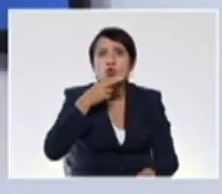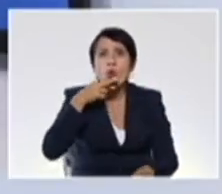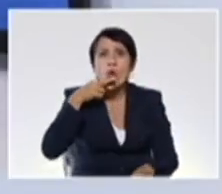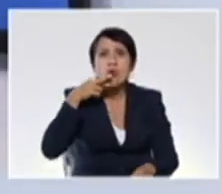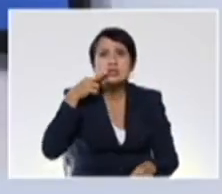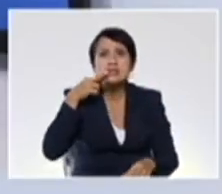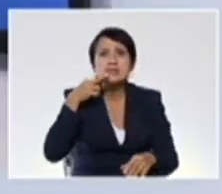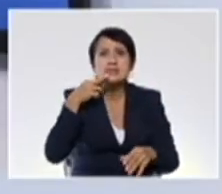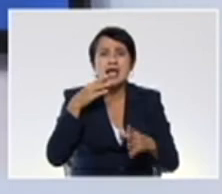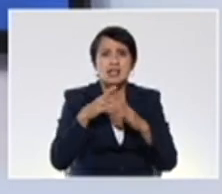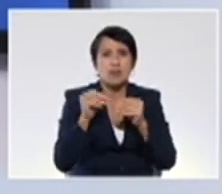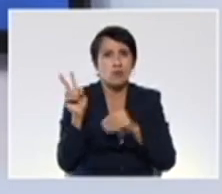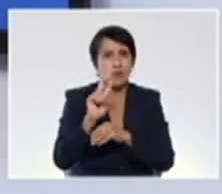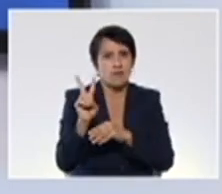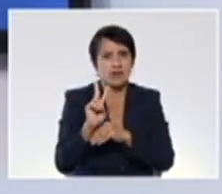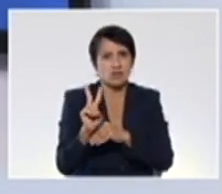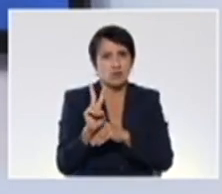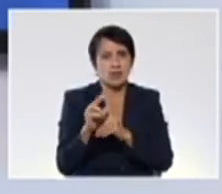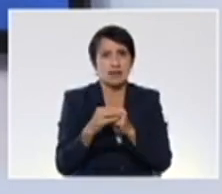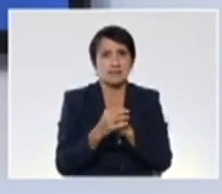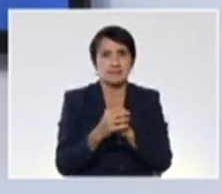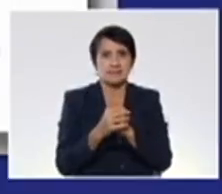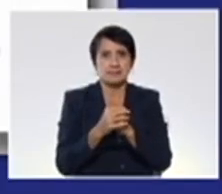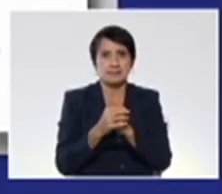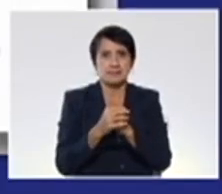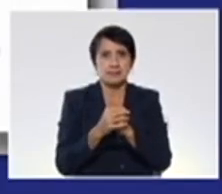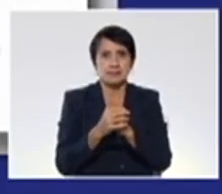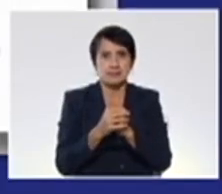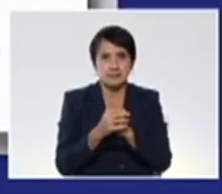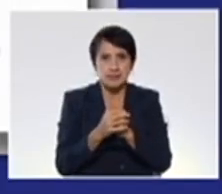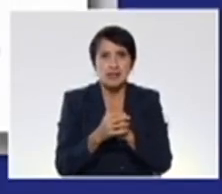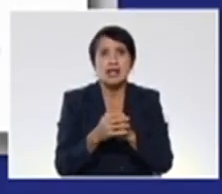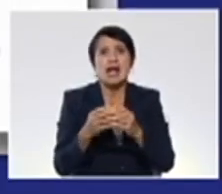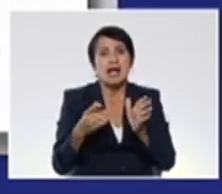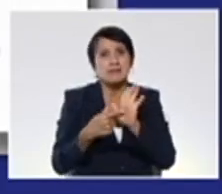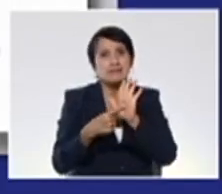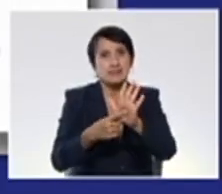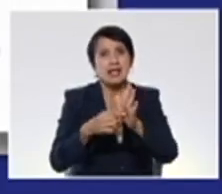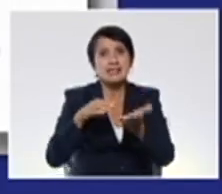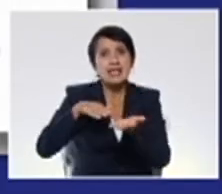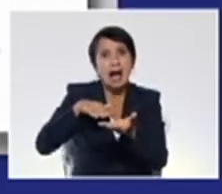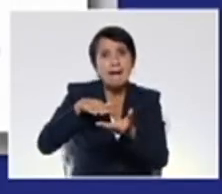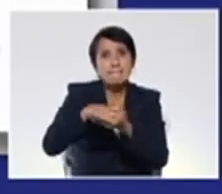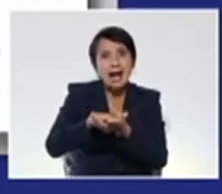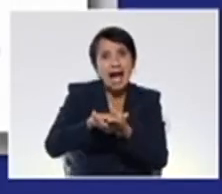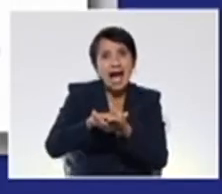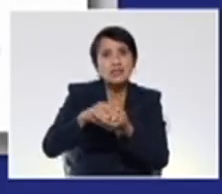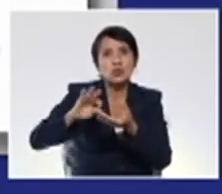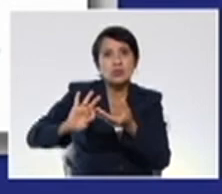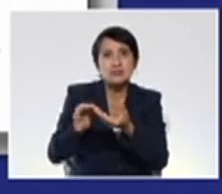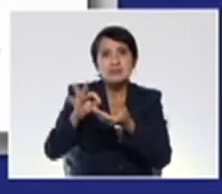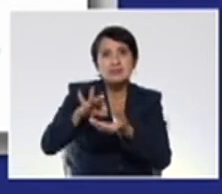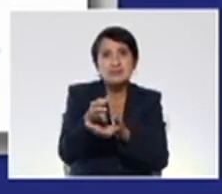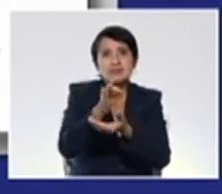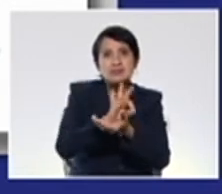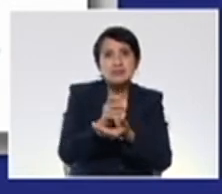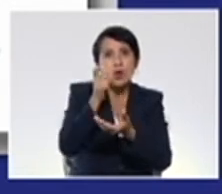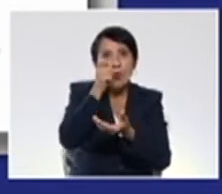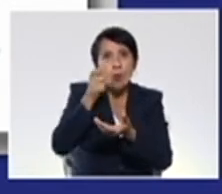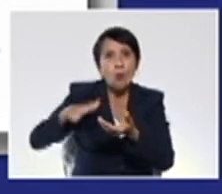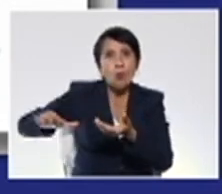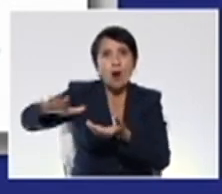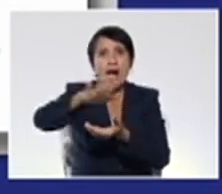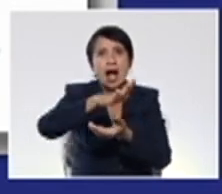nuestros talleres de educación laboral. La reparación de calzado, en el estado Guárico nos